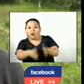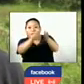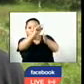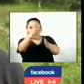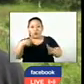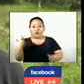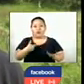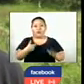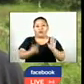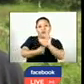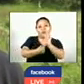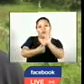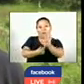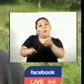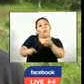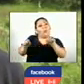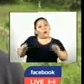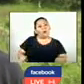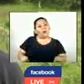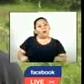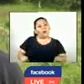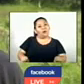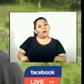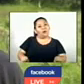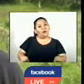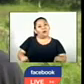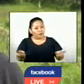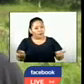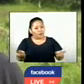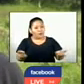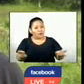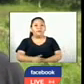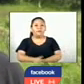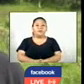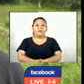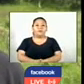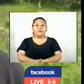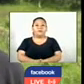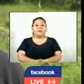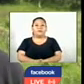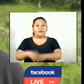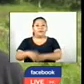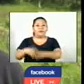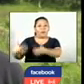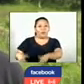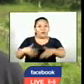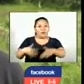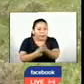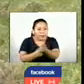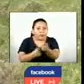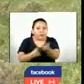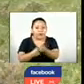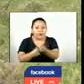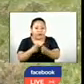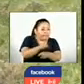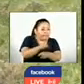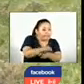representamos para que hiciéramos estos eventos aquí las actividades de reforestación